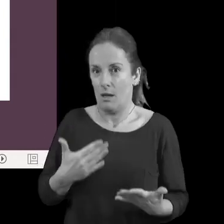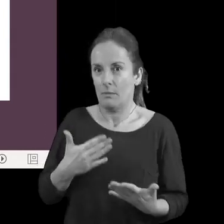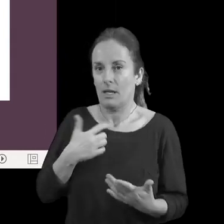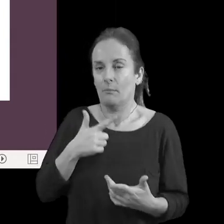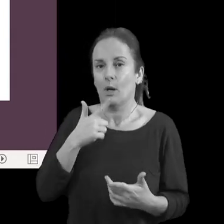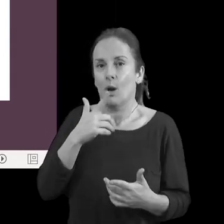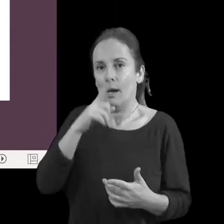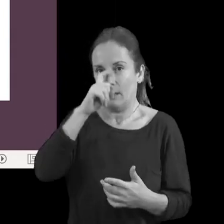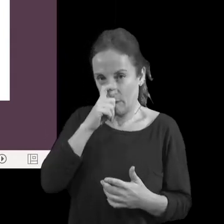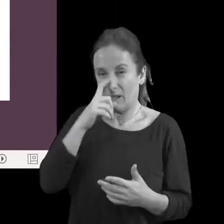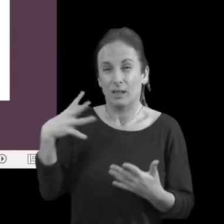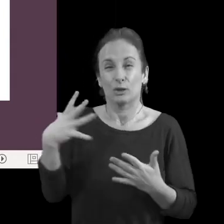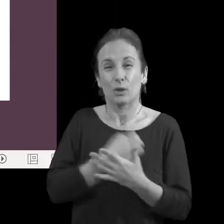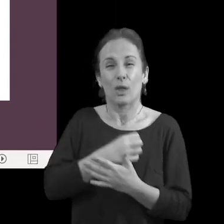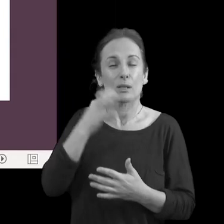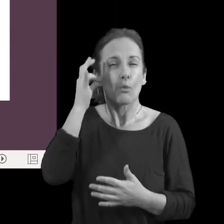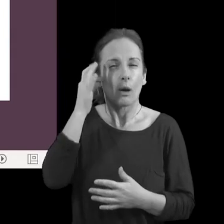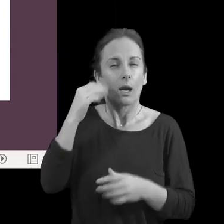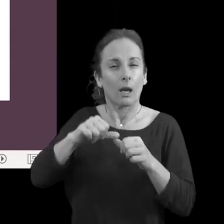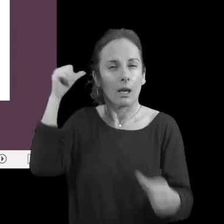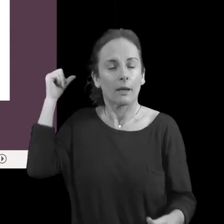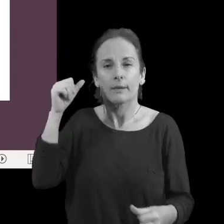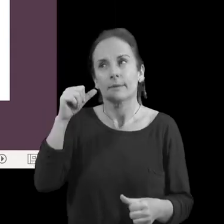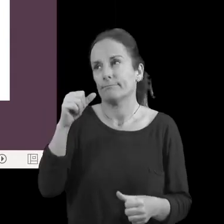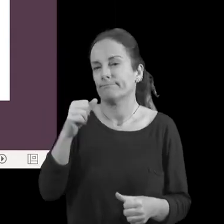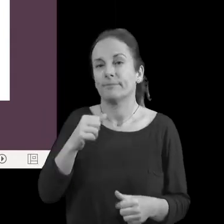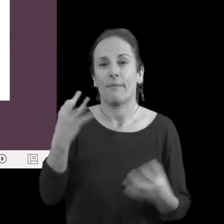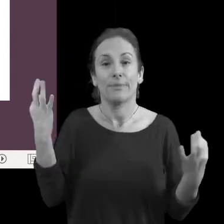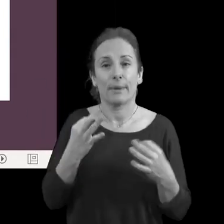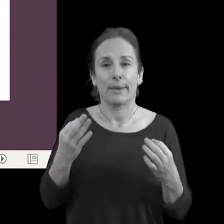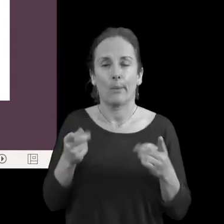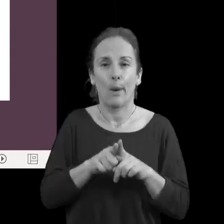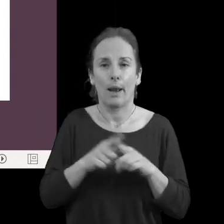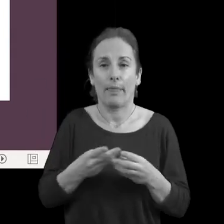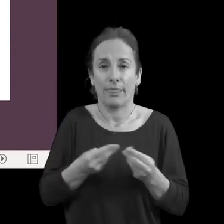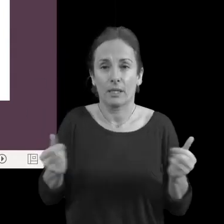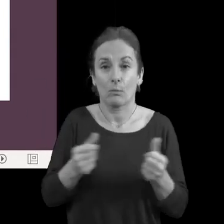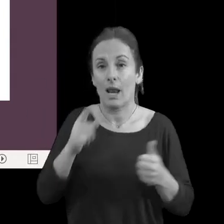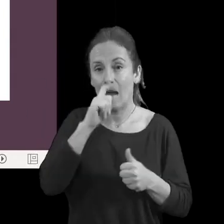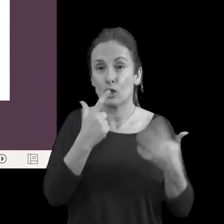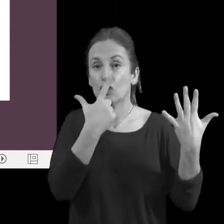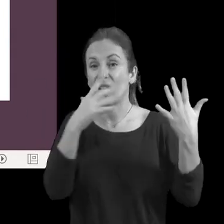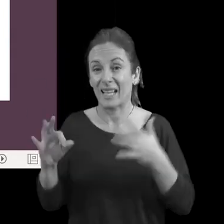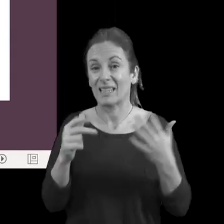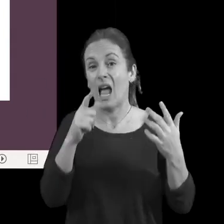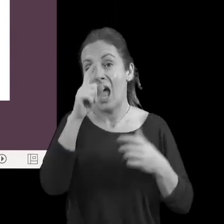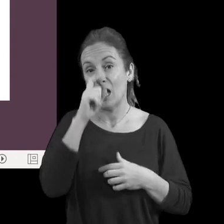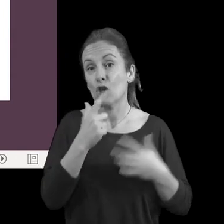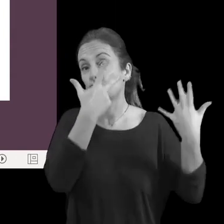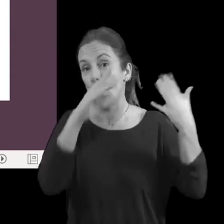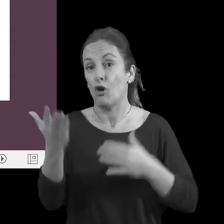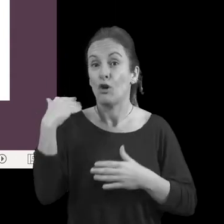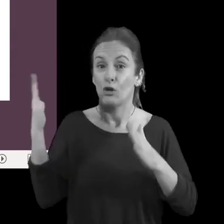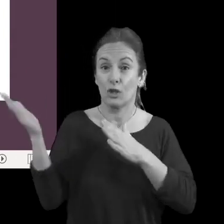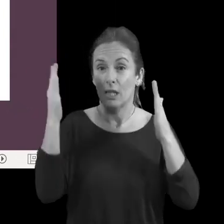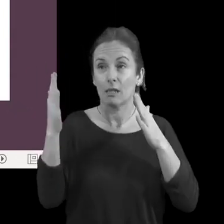fingir, por ejemplo, pensemos en los años 70, incluso los 80, y yo me atrevería a decir, podemos seguir, la